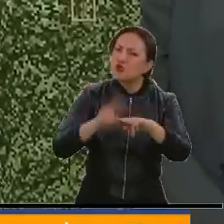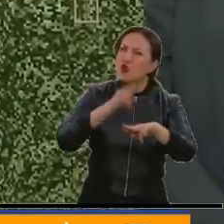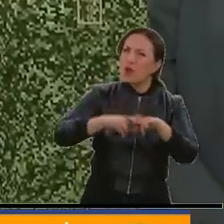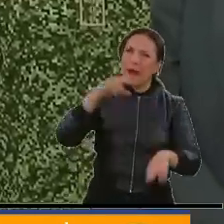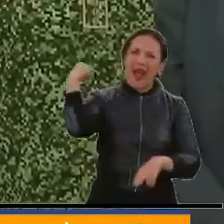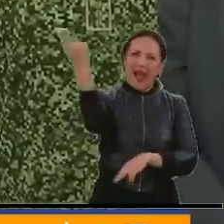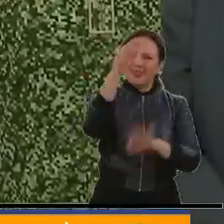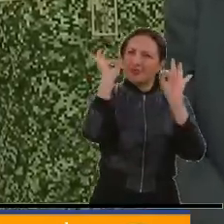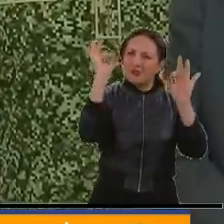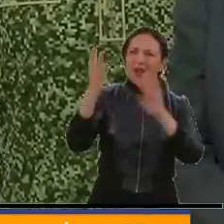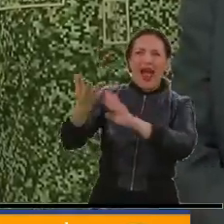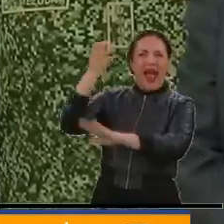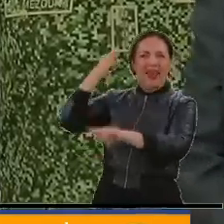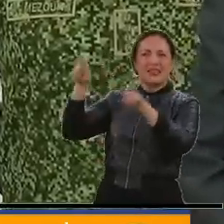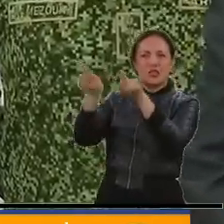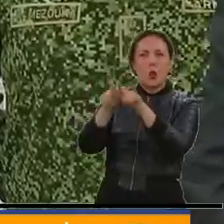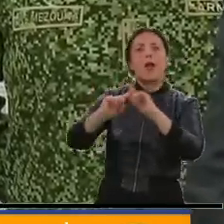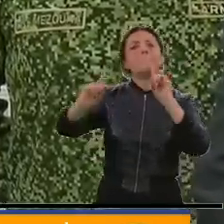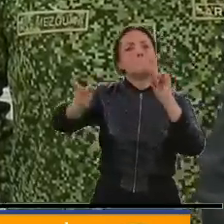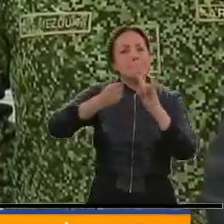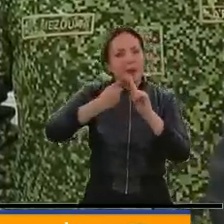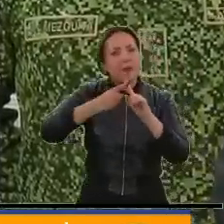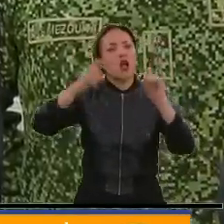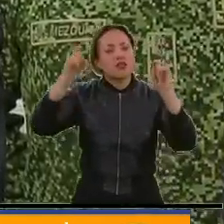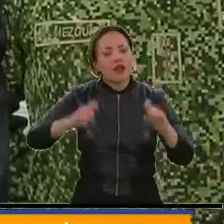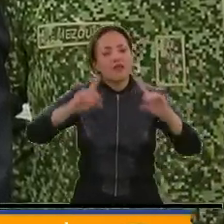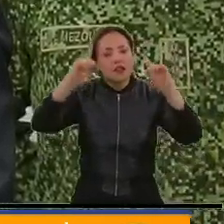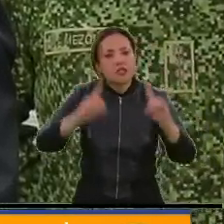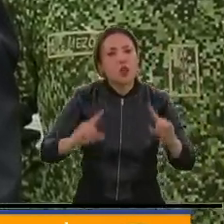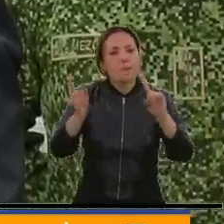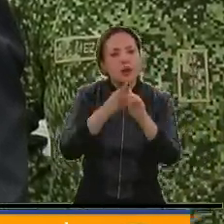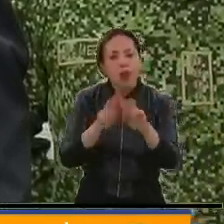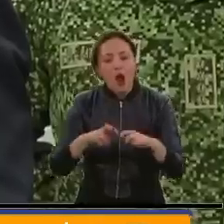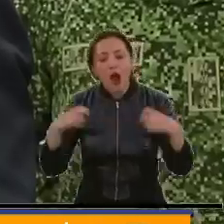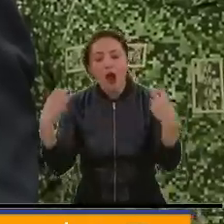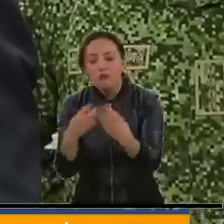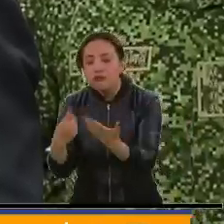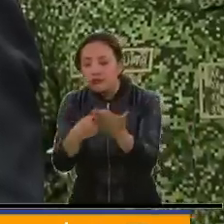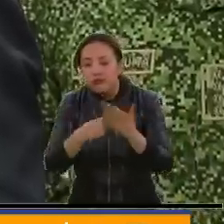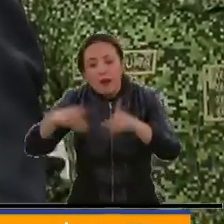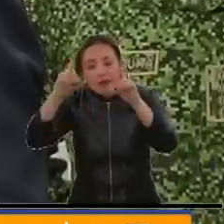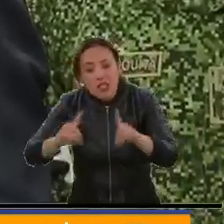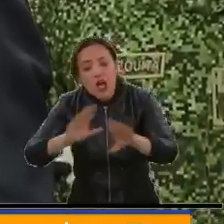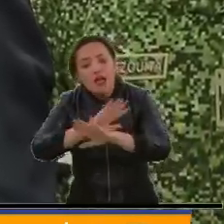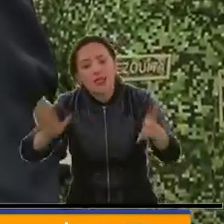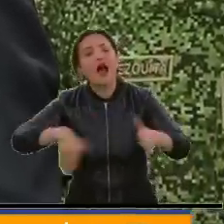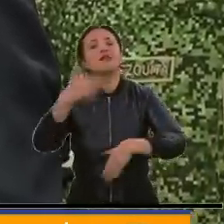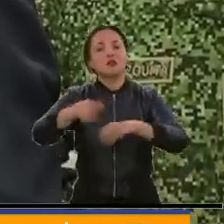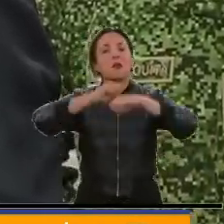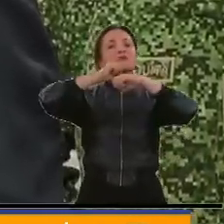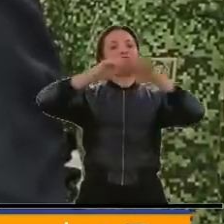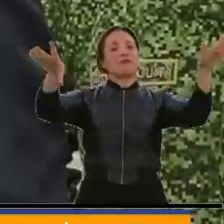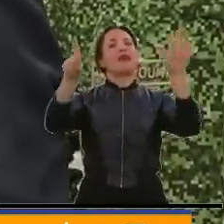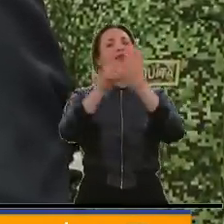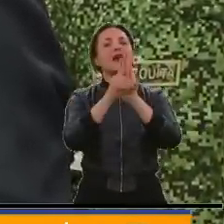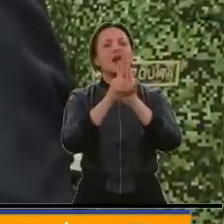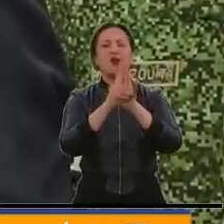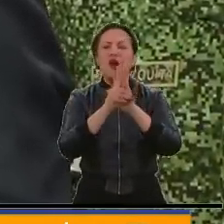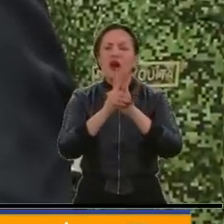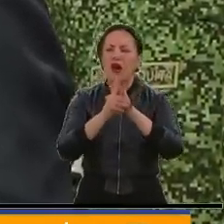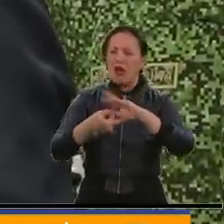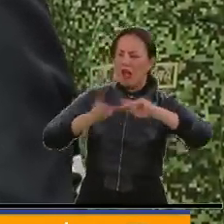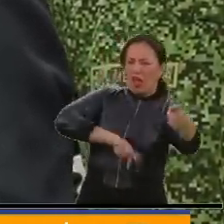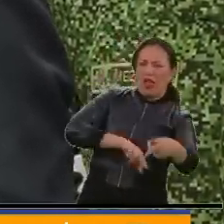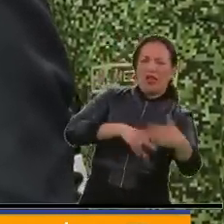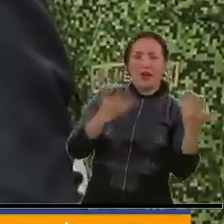en otros procesos de paz, que primero se decide en la mesa de negociación y después ahí sí se publica el decreto y se anuncia. Y lo